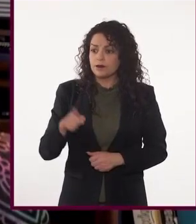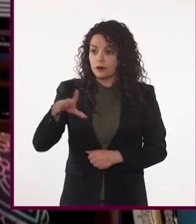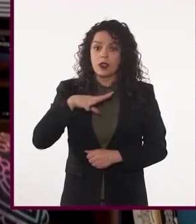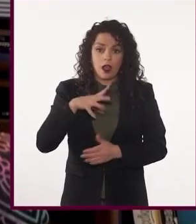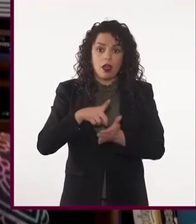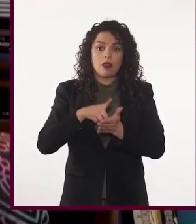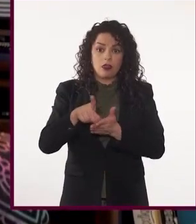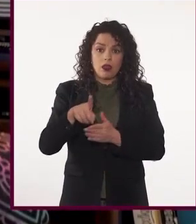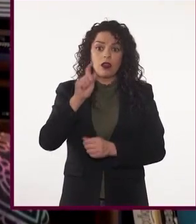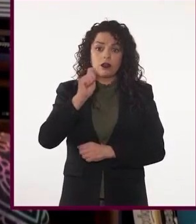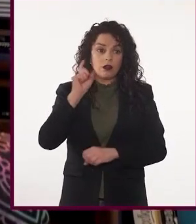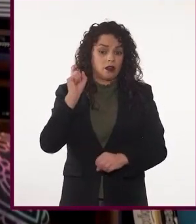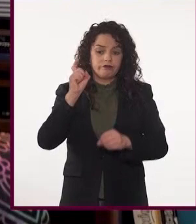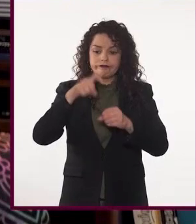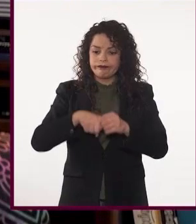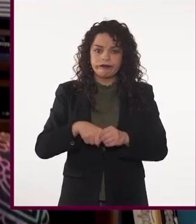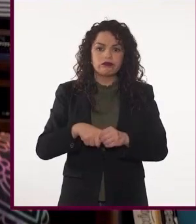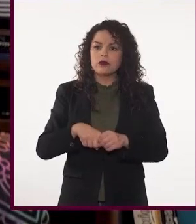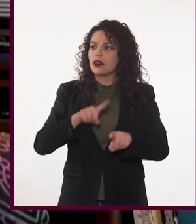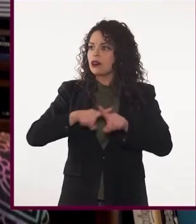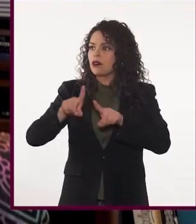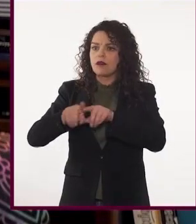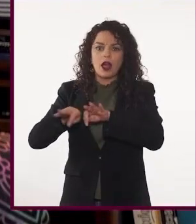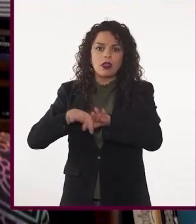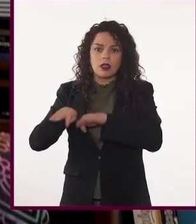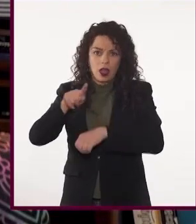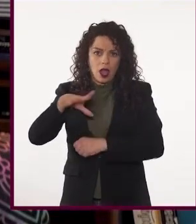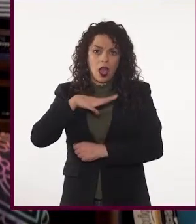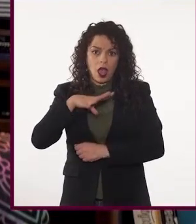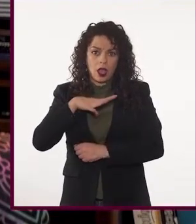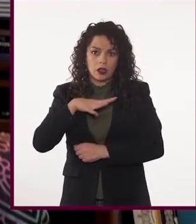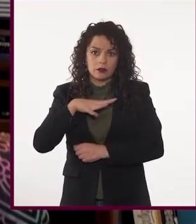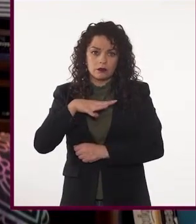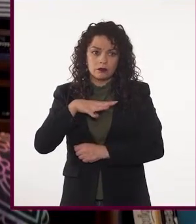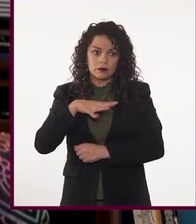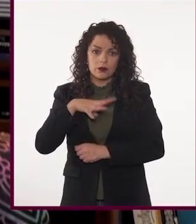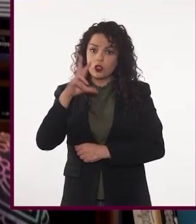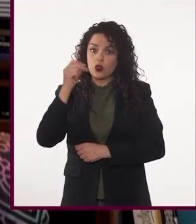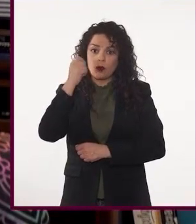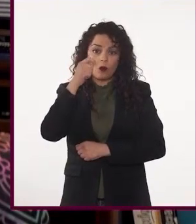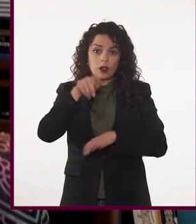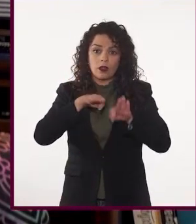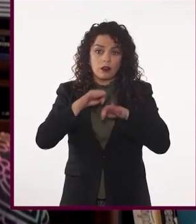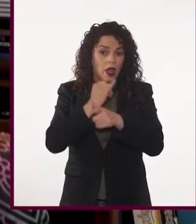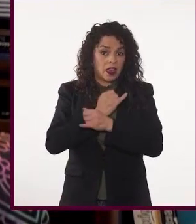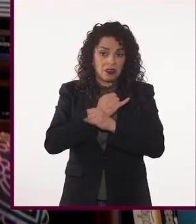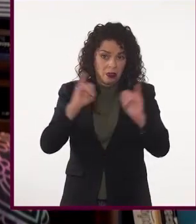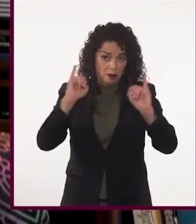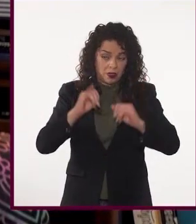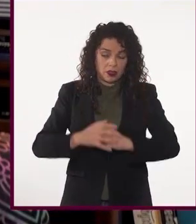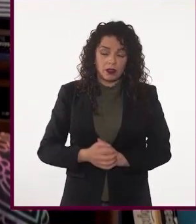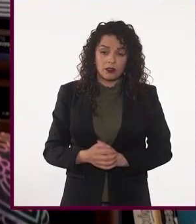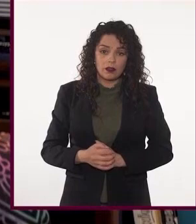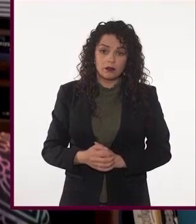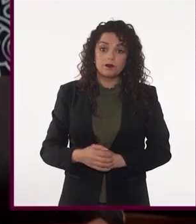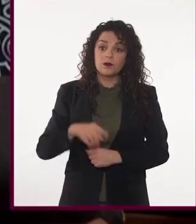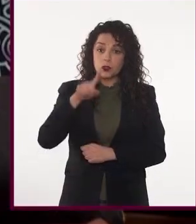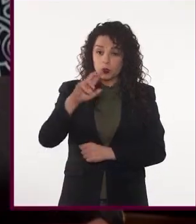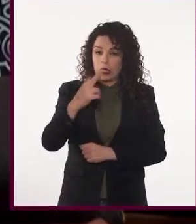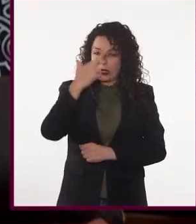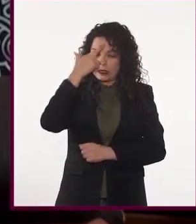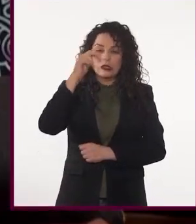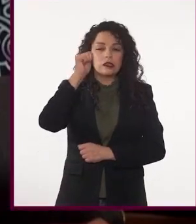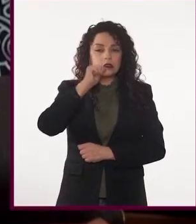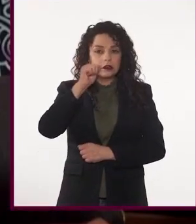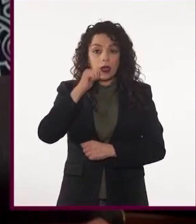del Seguro Social, al cual tienes derecho de inscripción en cualquier trabajo que tengas, aún siendo trabajador independiente.